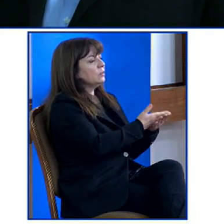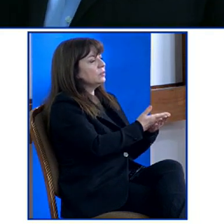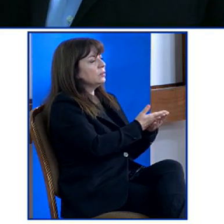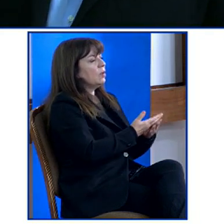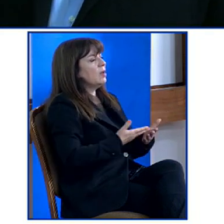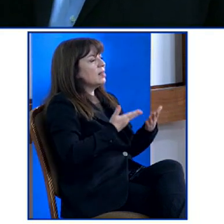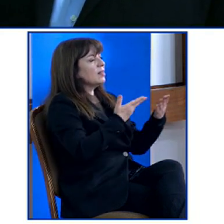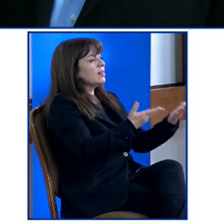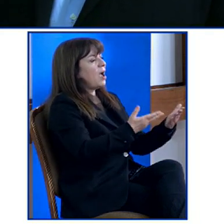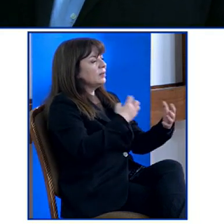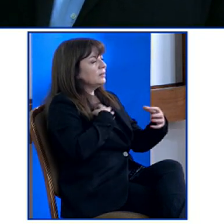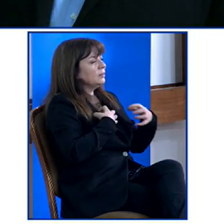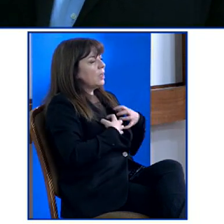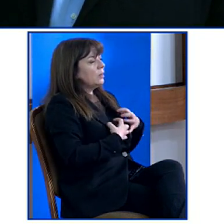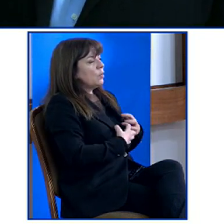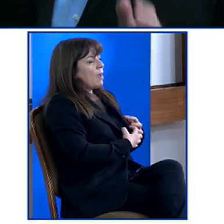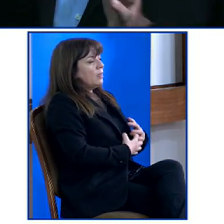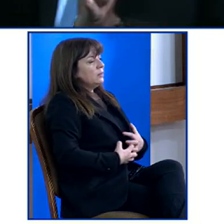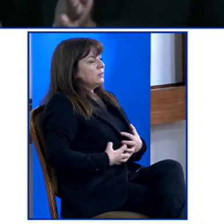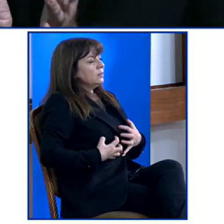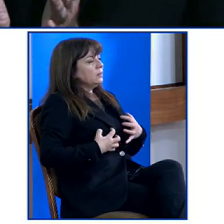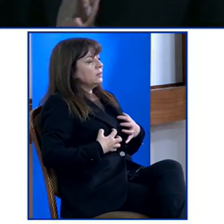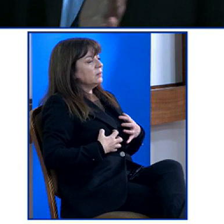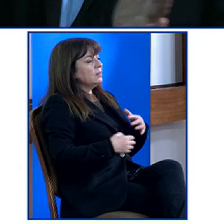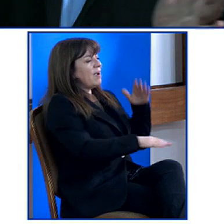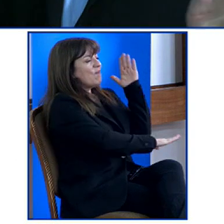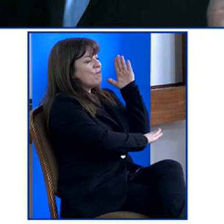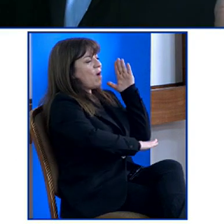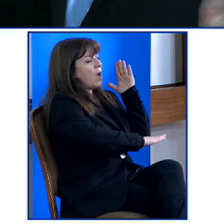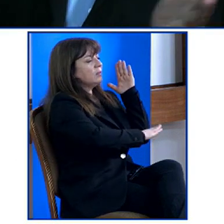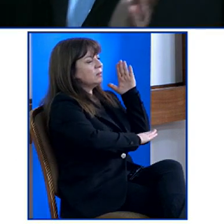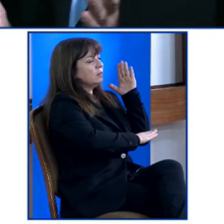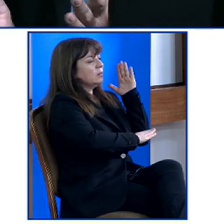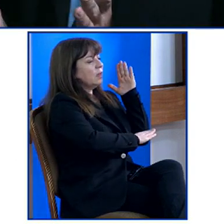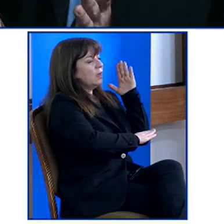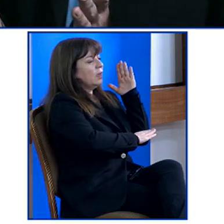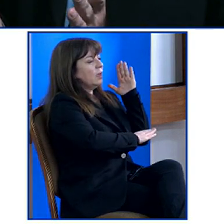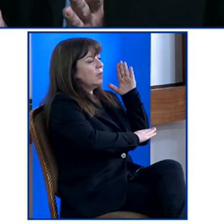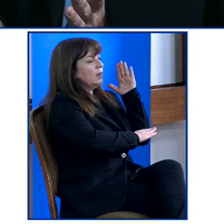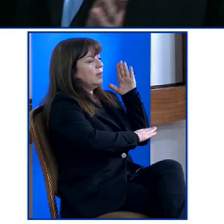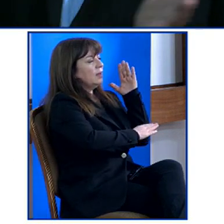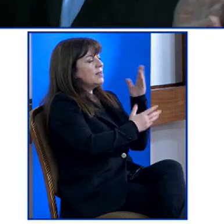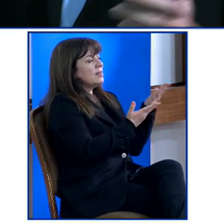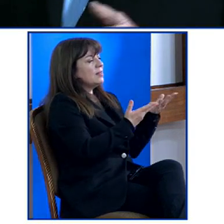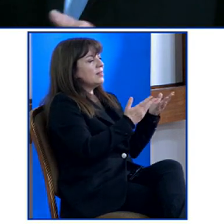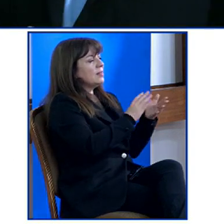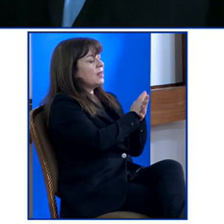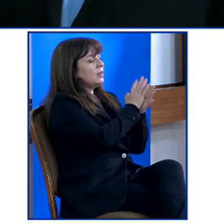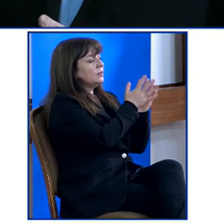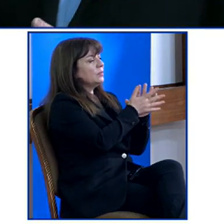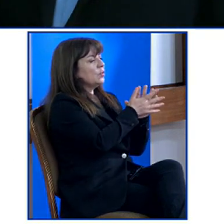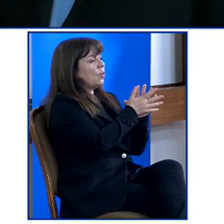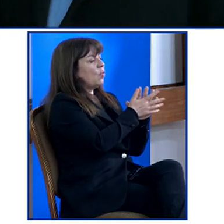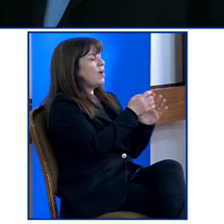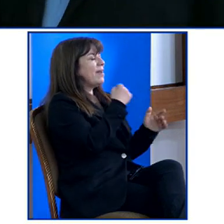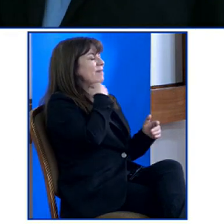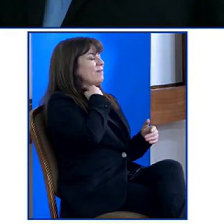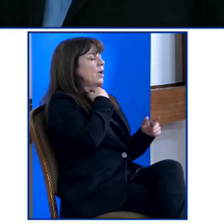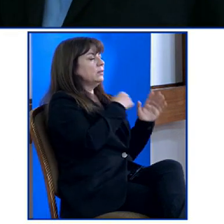genera síntomas. Es decir, la base de la pirámide de los efectos de salud, de